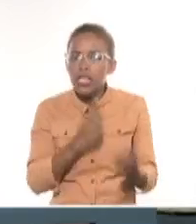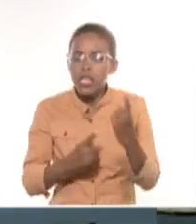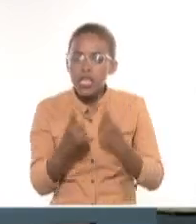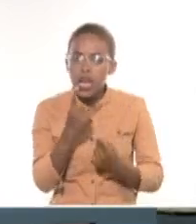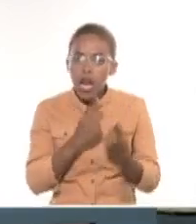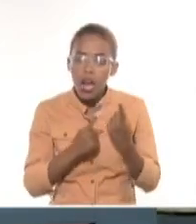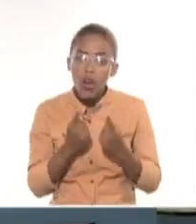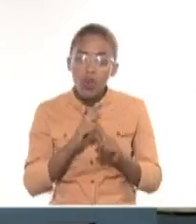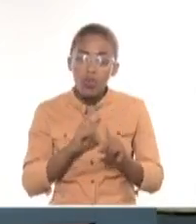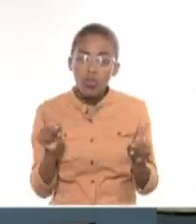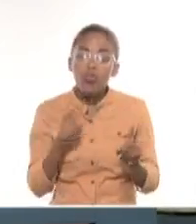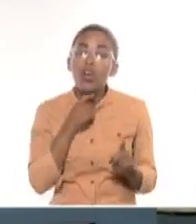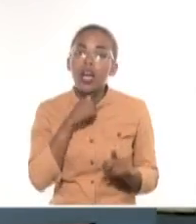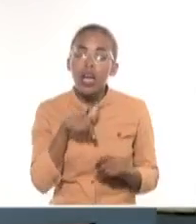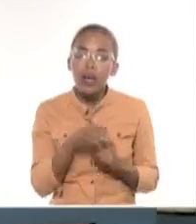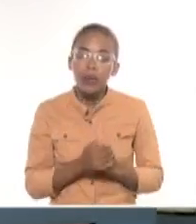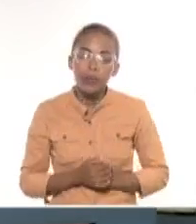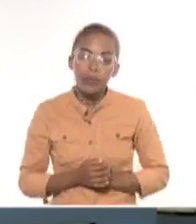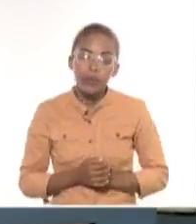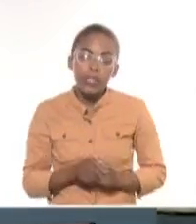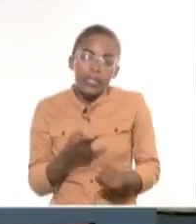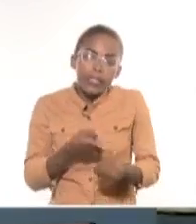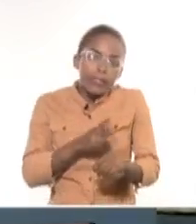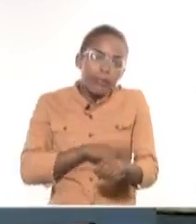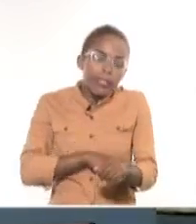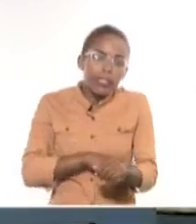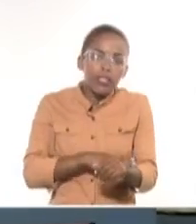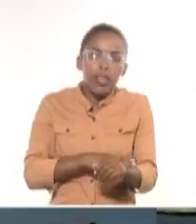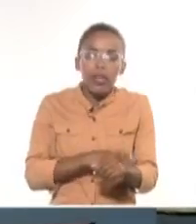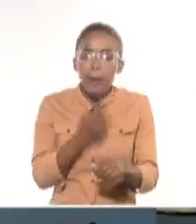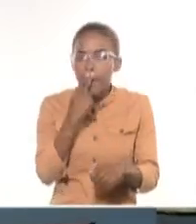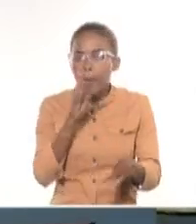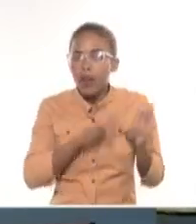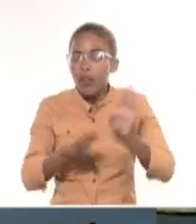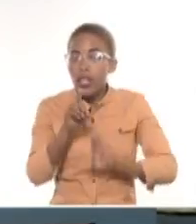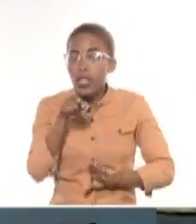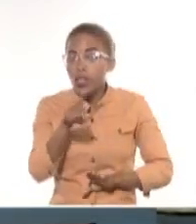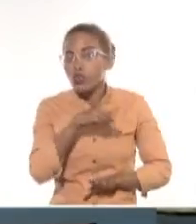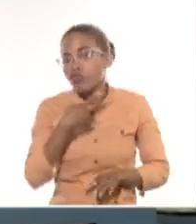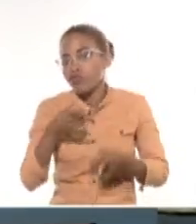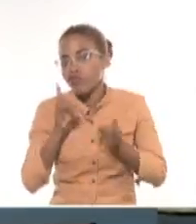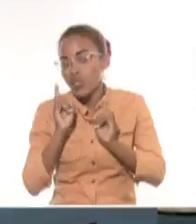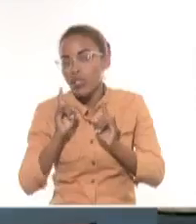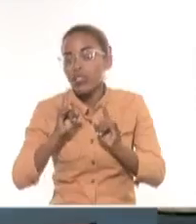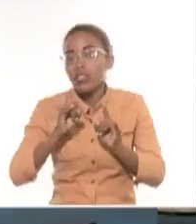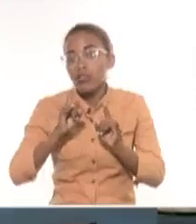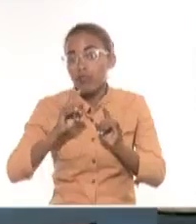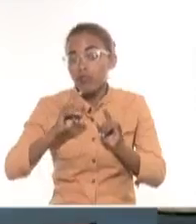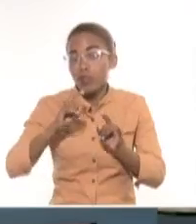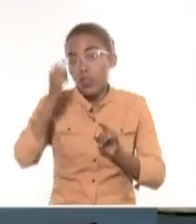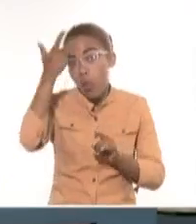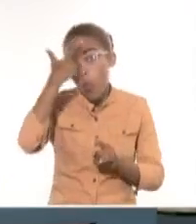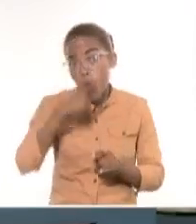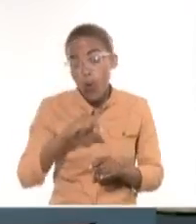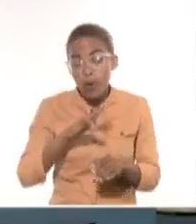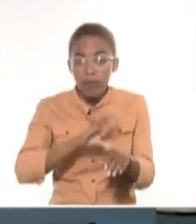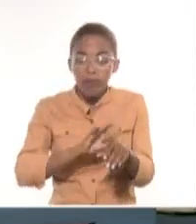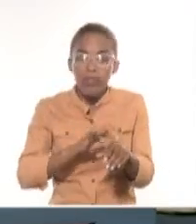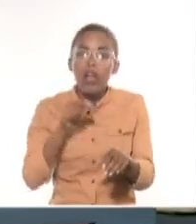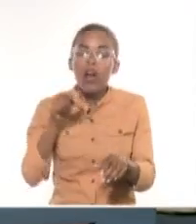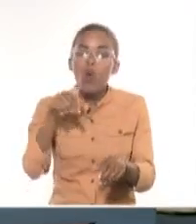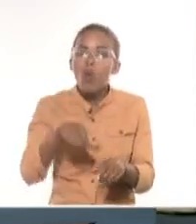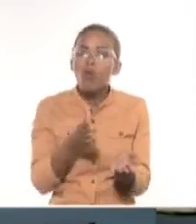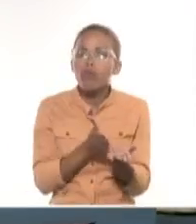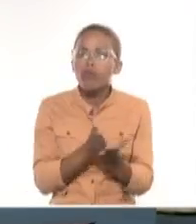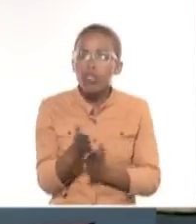sino que evita que te complique y que lamentablemente fallezcas por la enfermedad. Hoy se mantiene esa vacunación